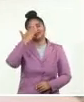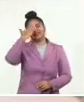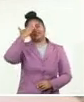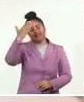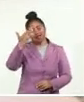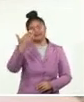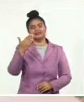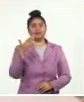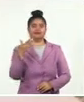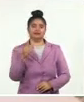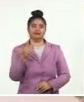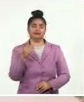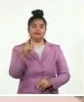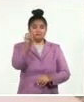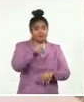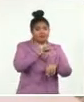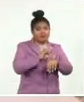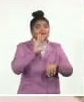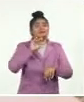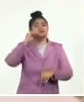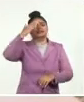en el que muchos